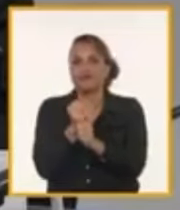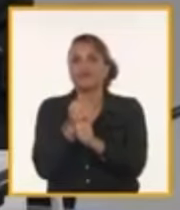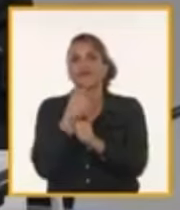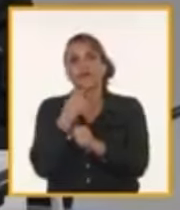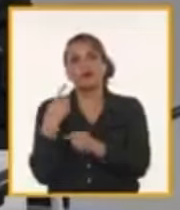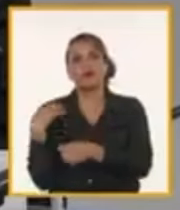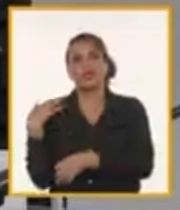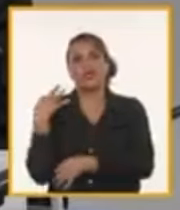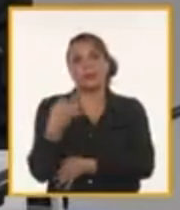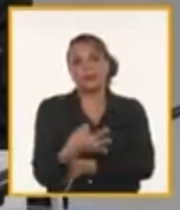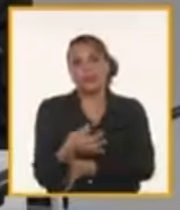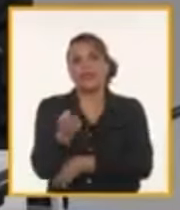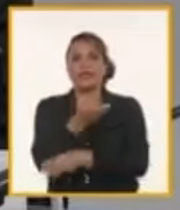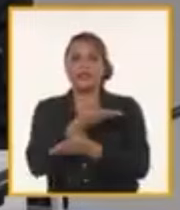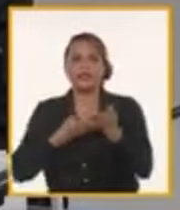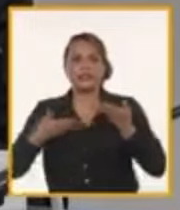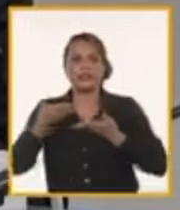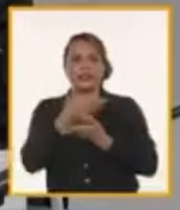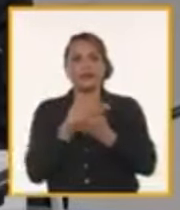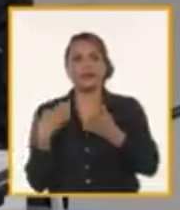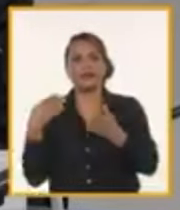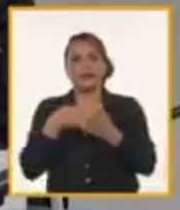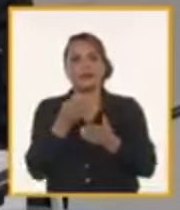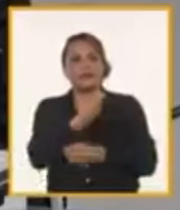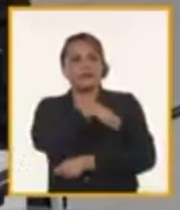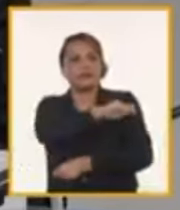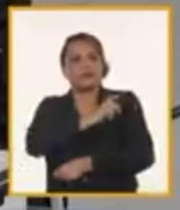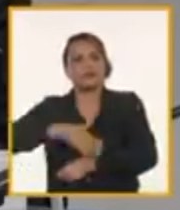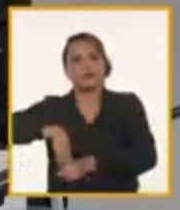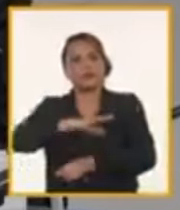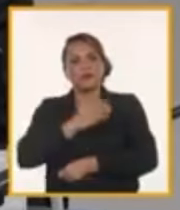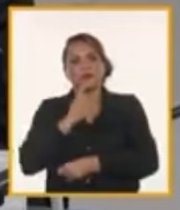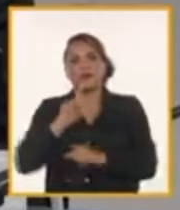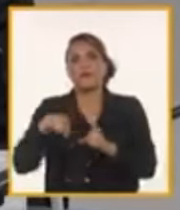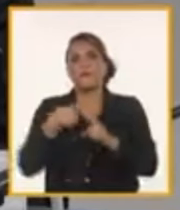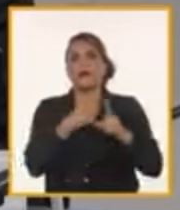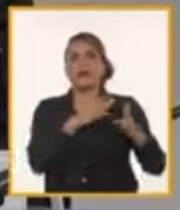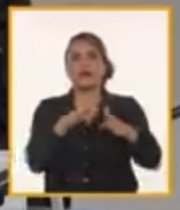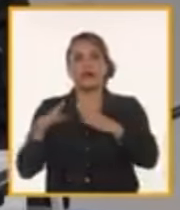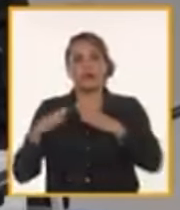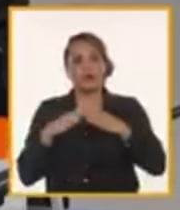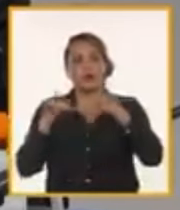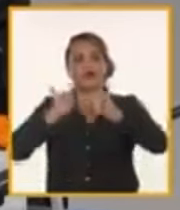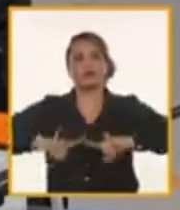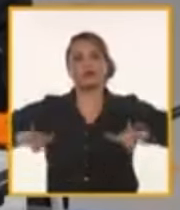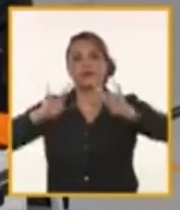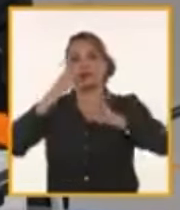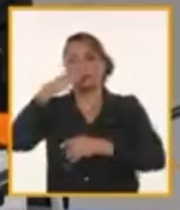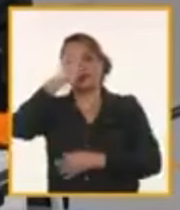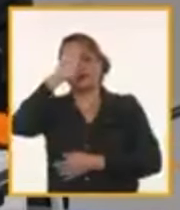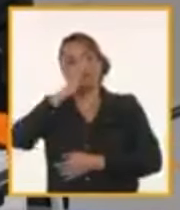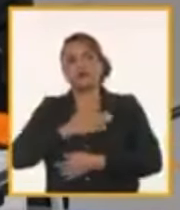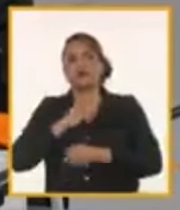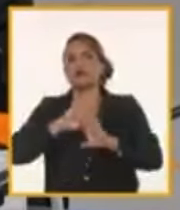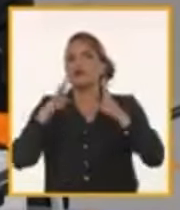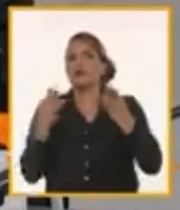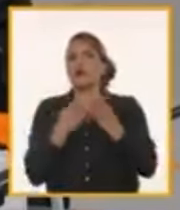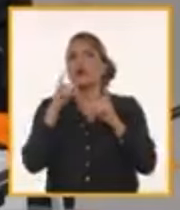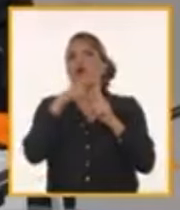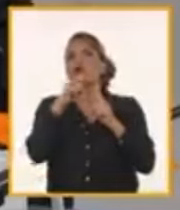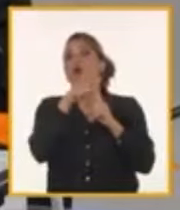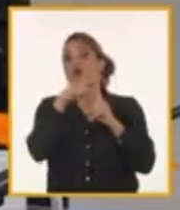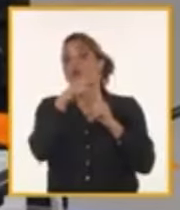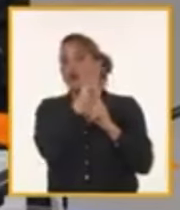da de intercambiar directamente con nuestro pueblo y también con la comunidad Universitaria del país sobre los temas de educación superior que